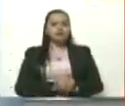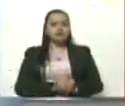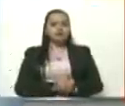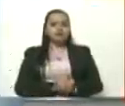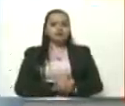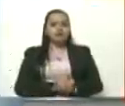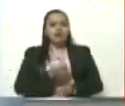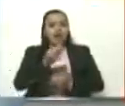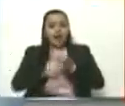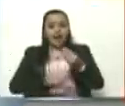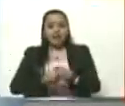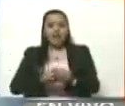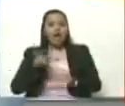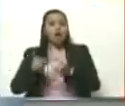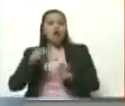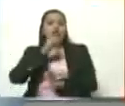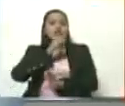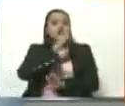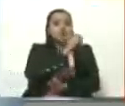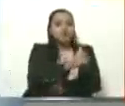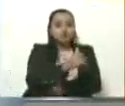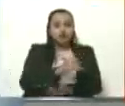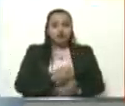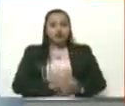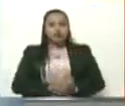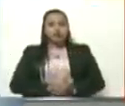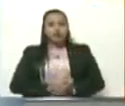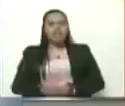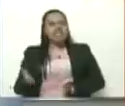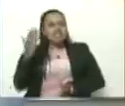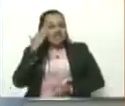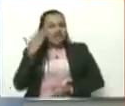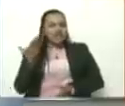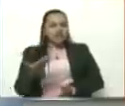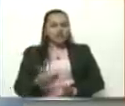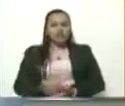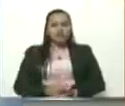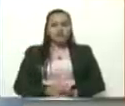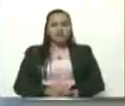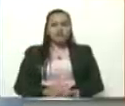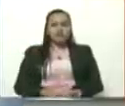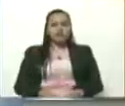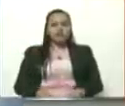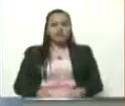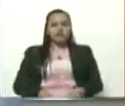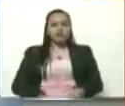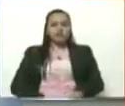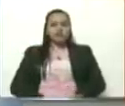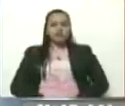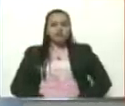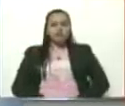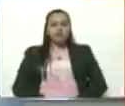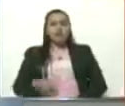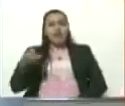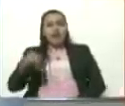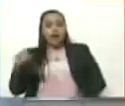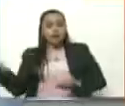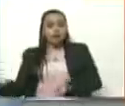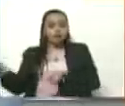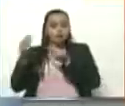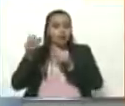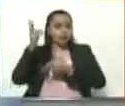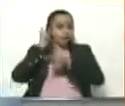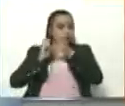a hacer sus denuncias y saber qué no solo será oído sino que será